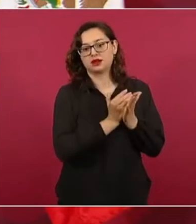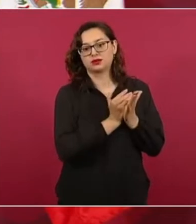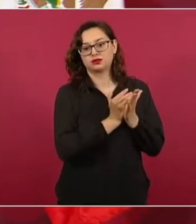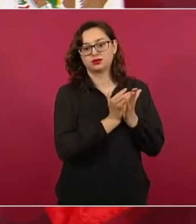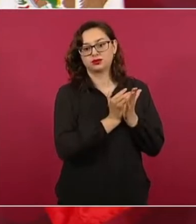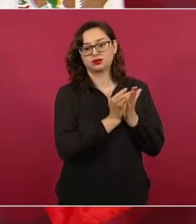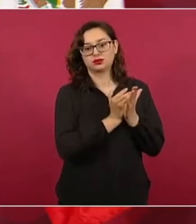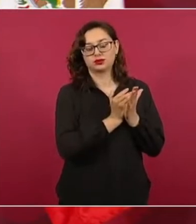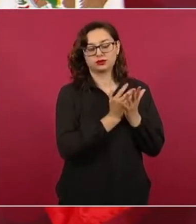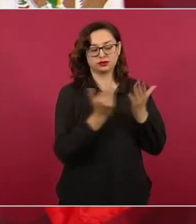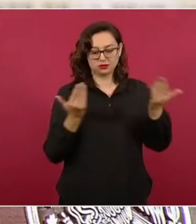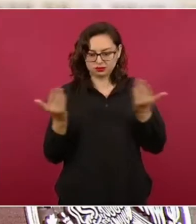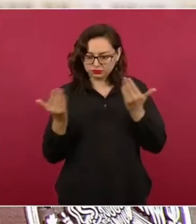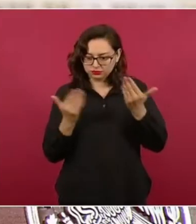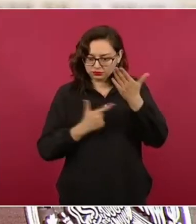menos